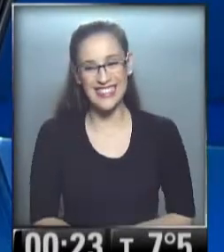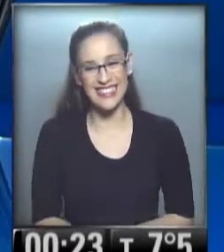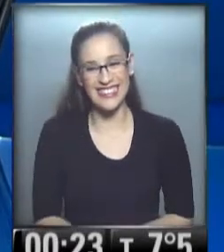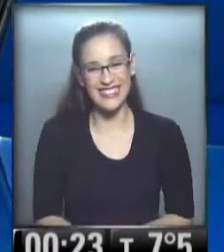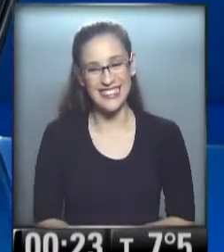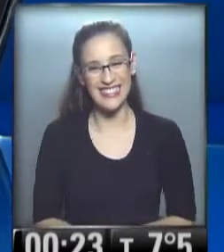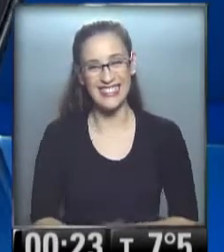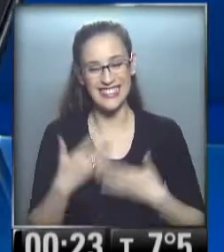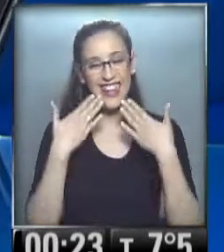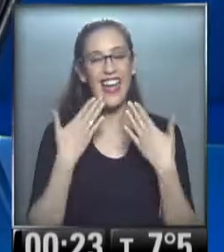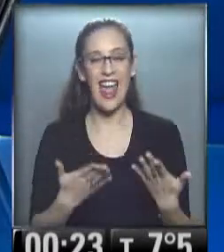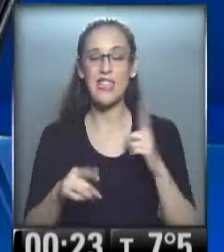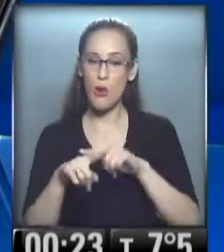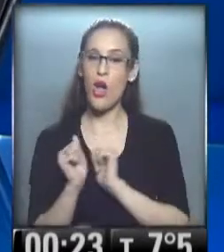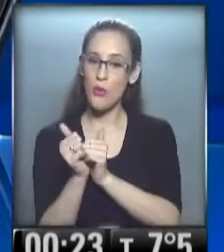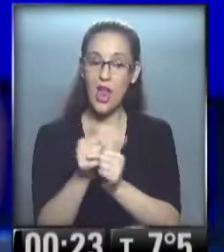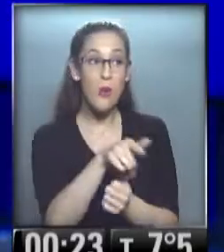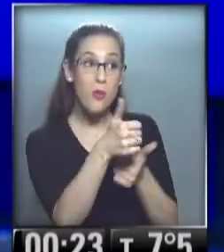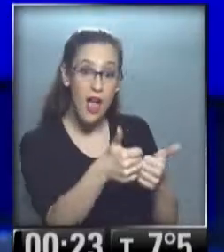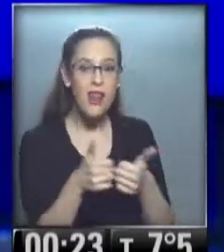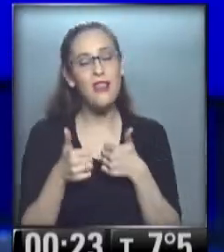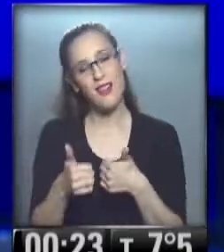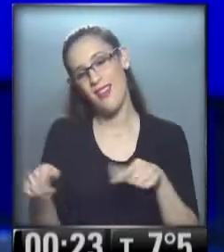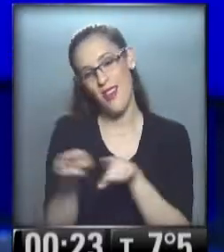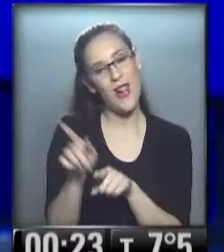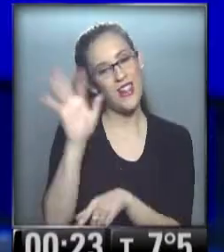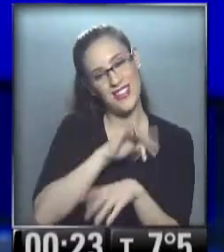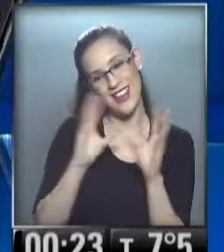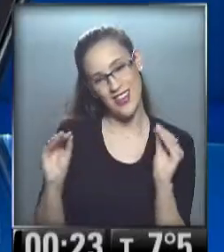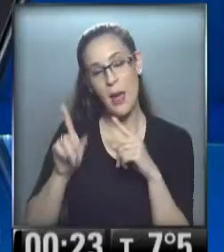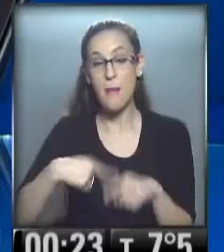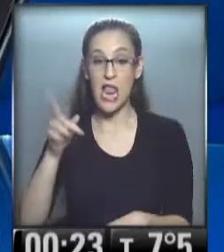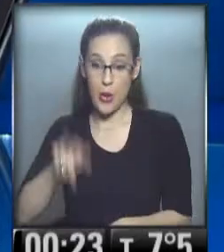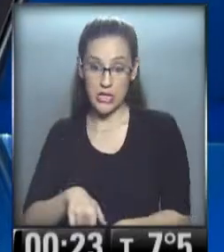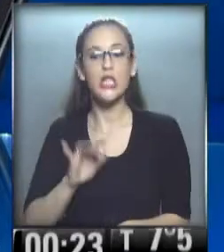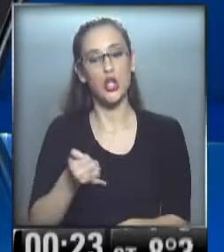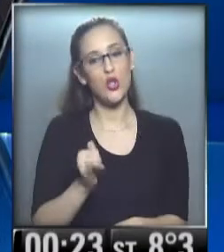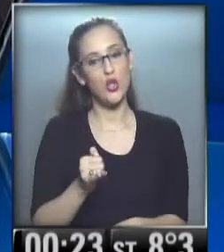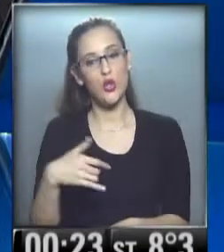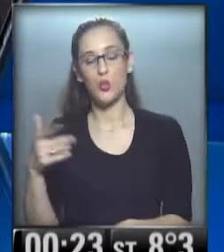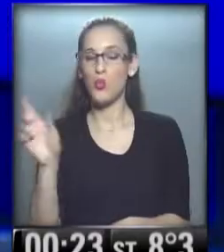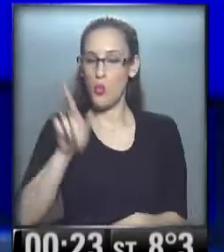y gracias a usted por acompañándolo que abrirá la pasaste bien y